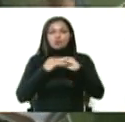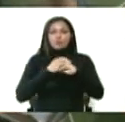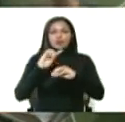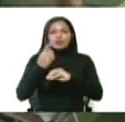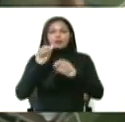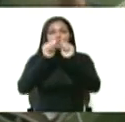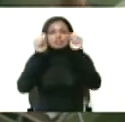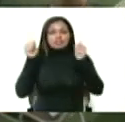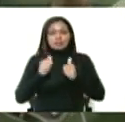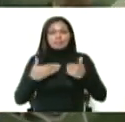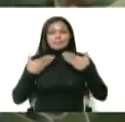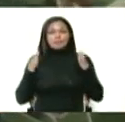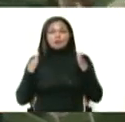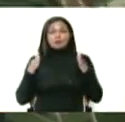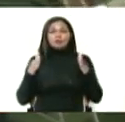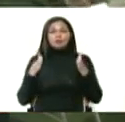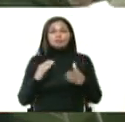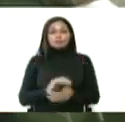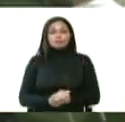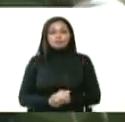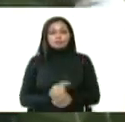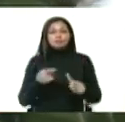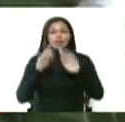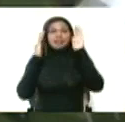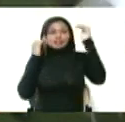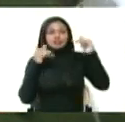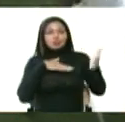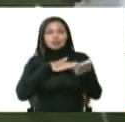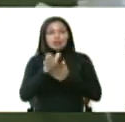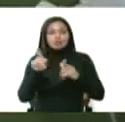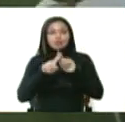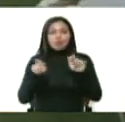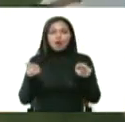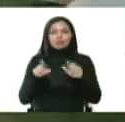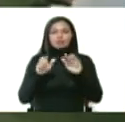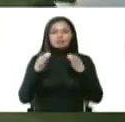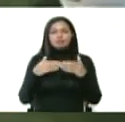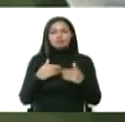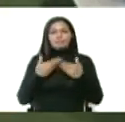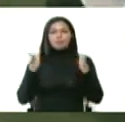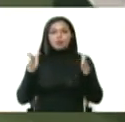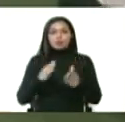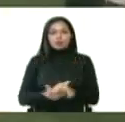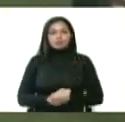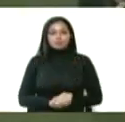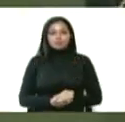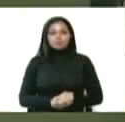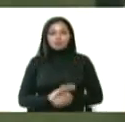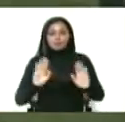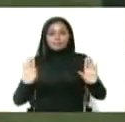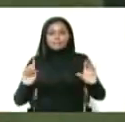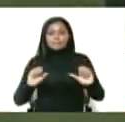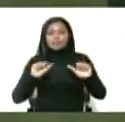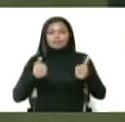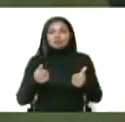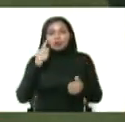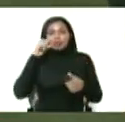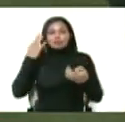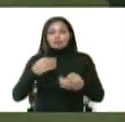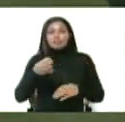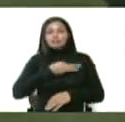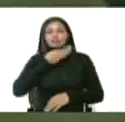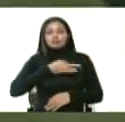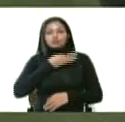primeros sistemas públicos de asistencia gratuita pública. Y surgió el concepto de la seguridad